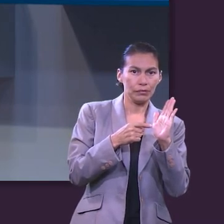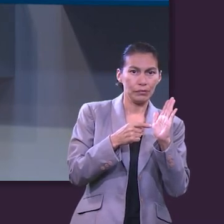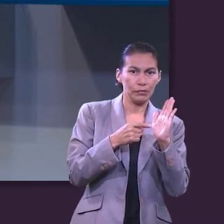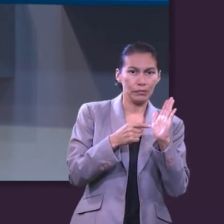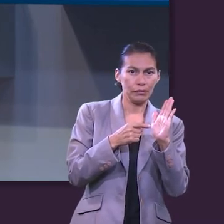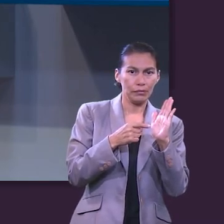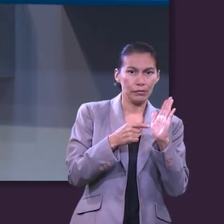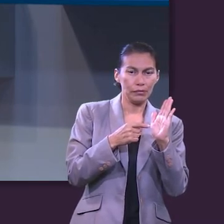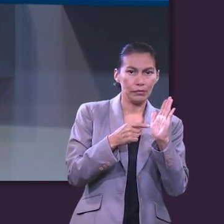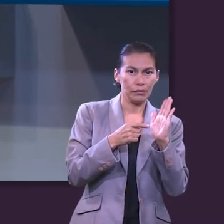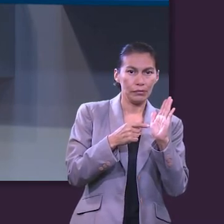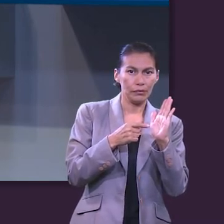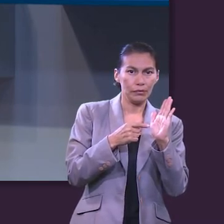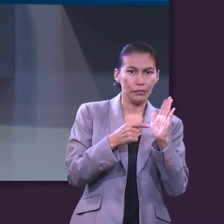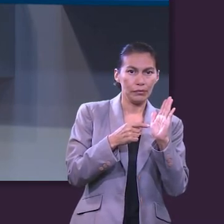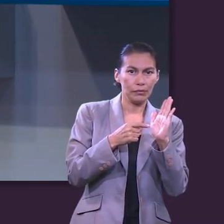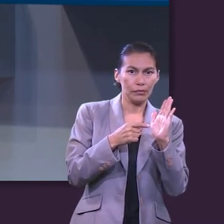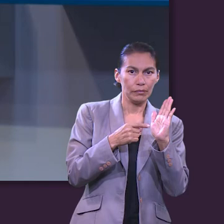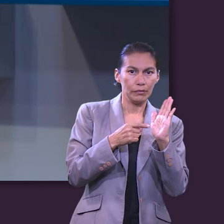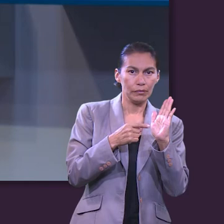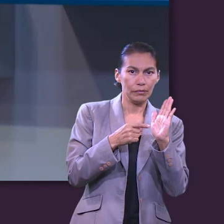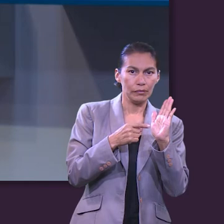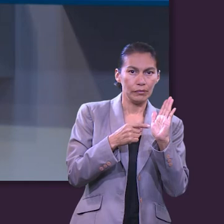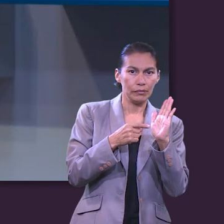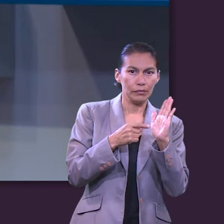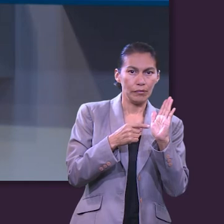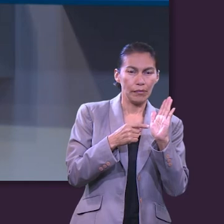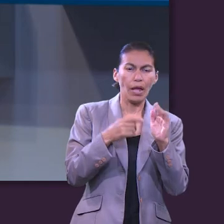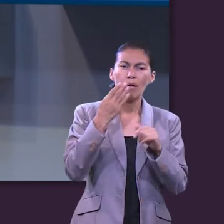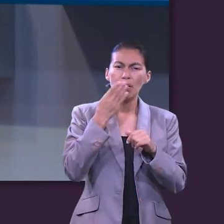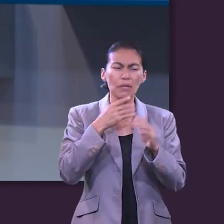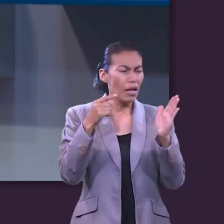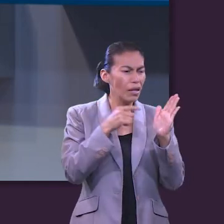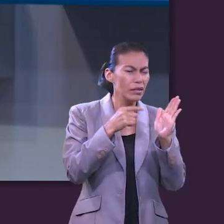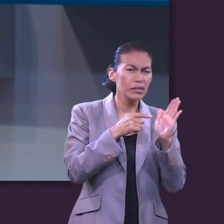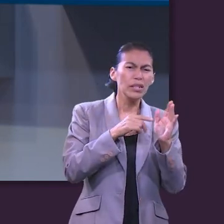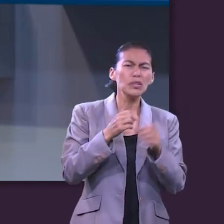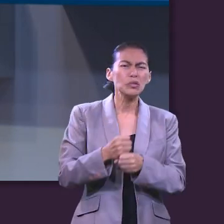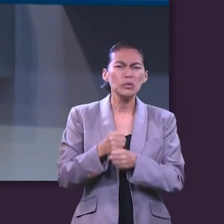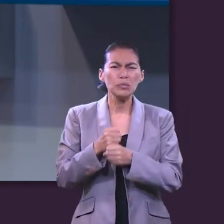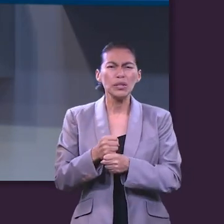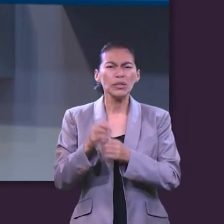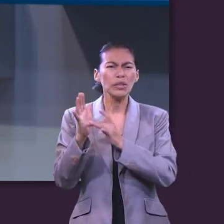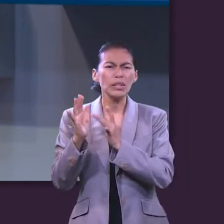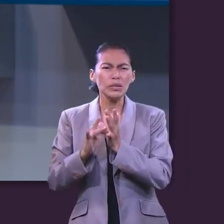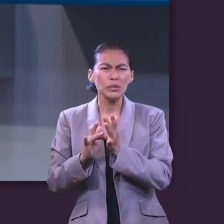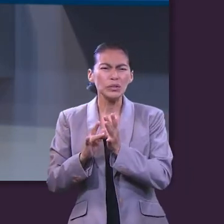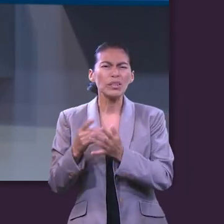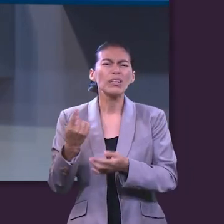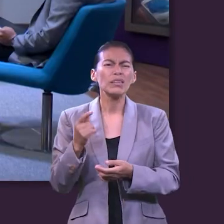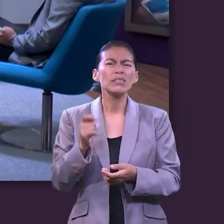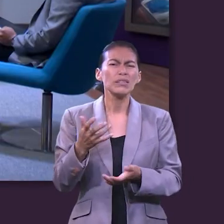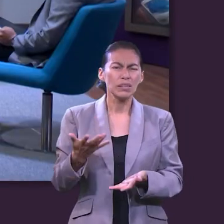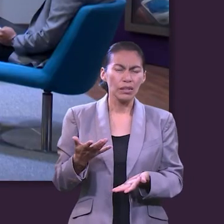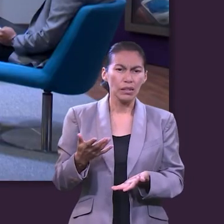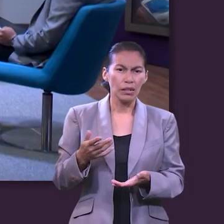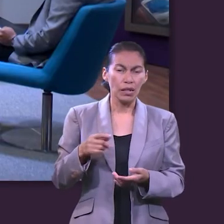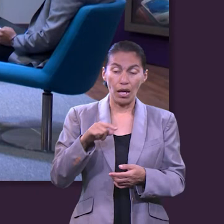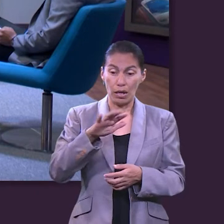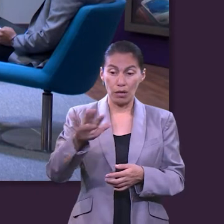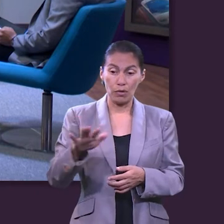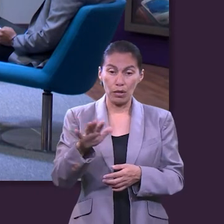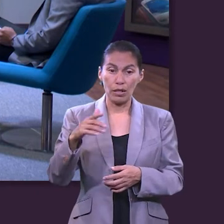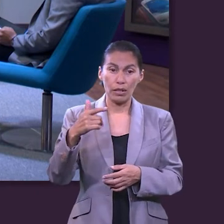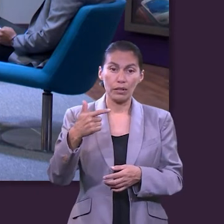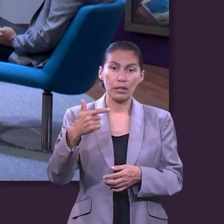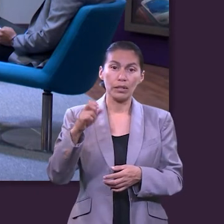cuál era el sufrimiento de Cristo en el Getsemaní o qué nos dicen estos versículos de ese tipo de sufrimiento. Comencemos con Mateo